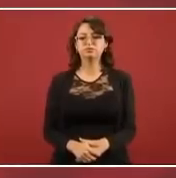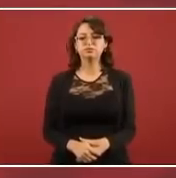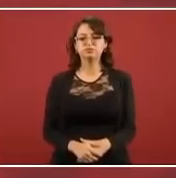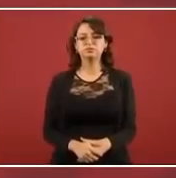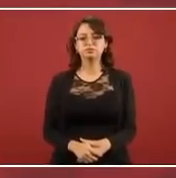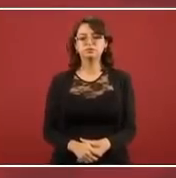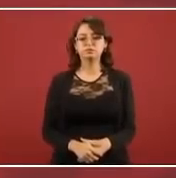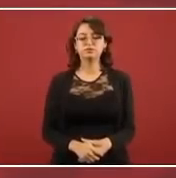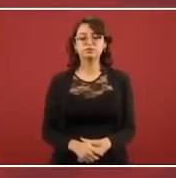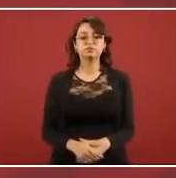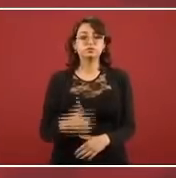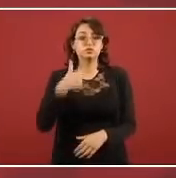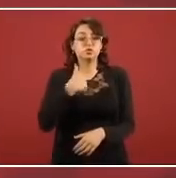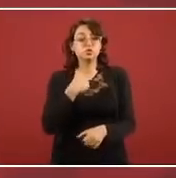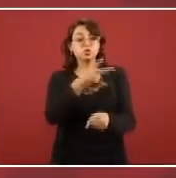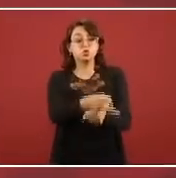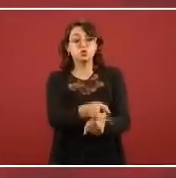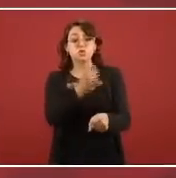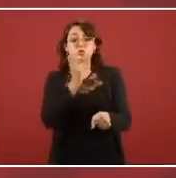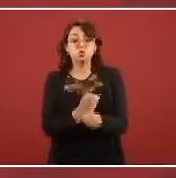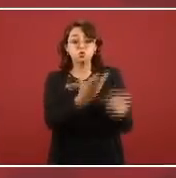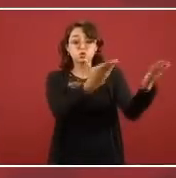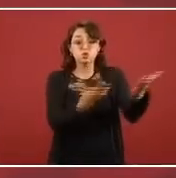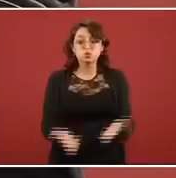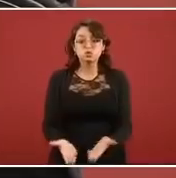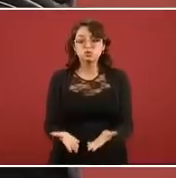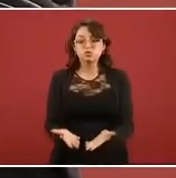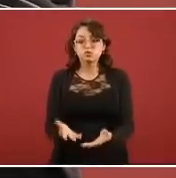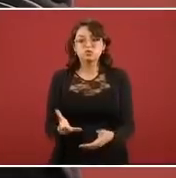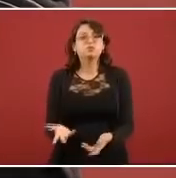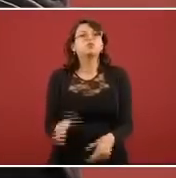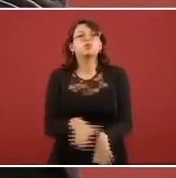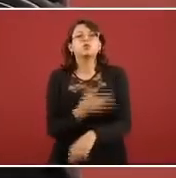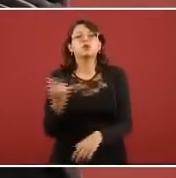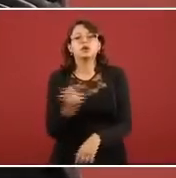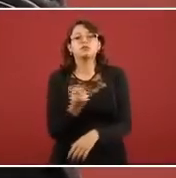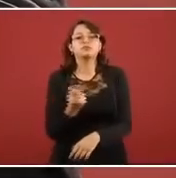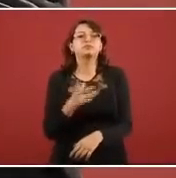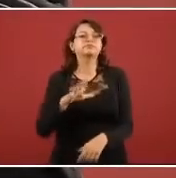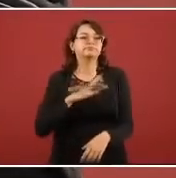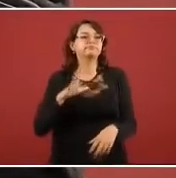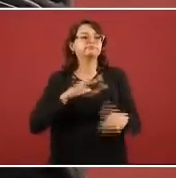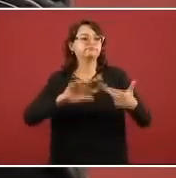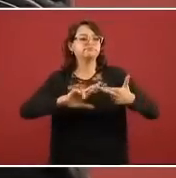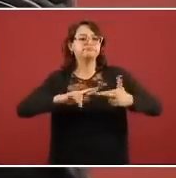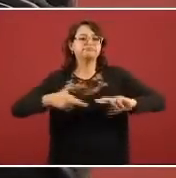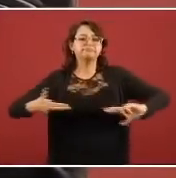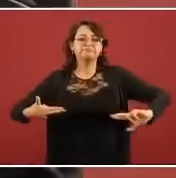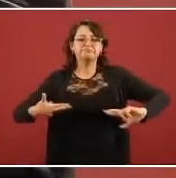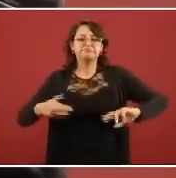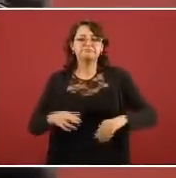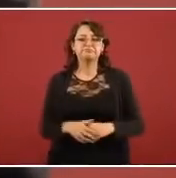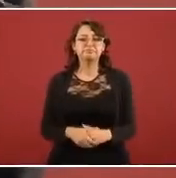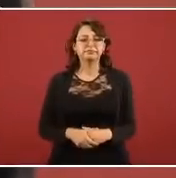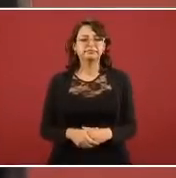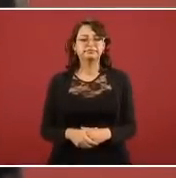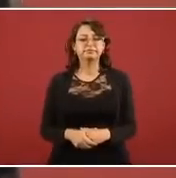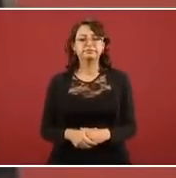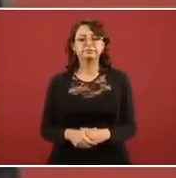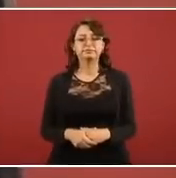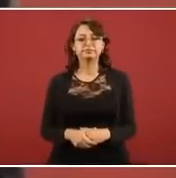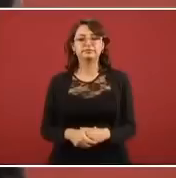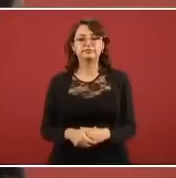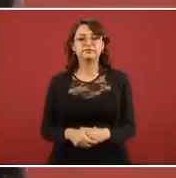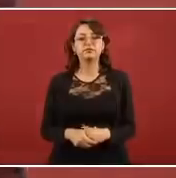Si yo lo invito, pues es porque tengo una relación con él, ni siquiera es para que